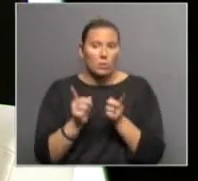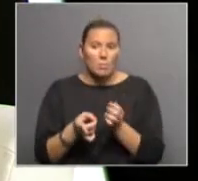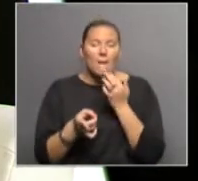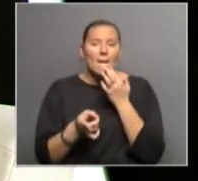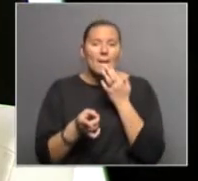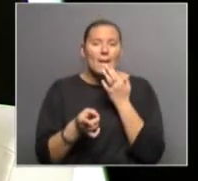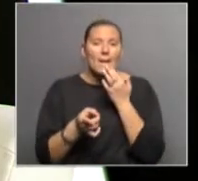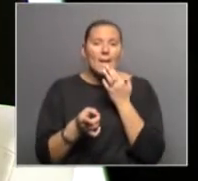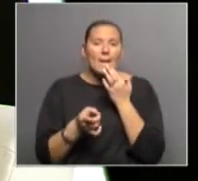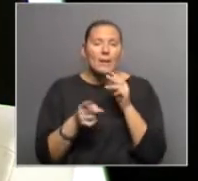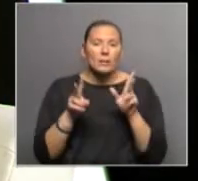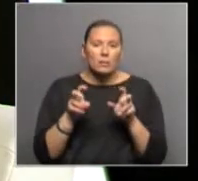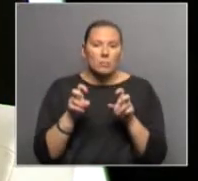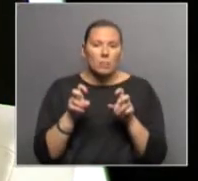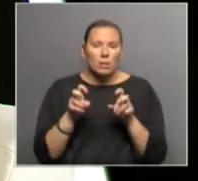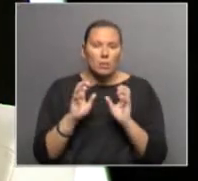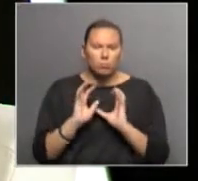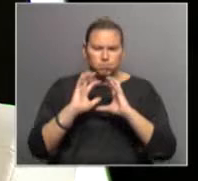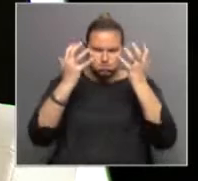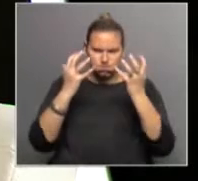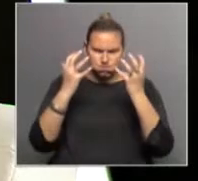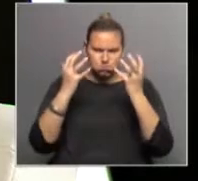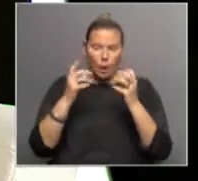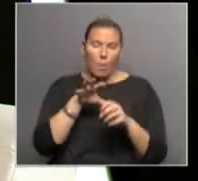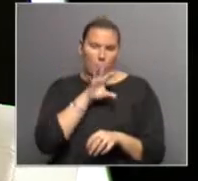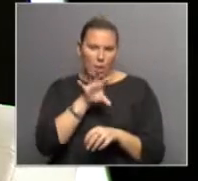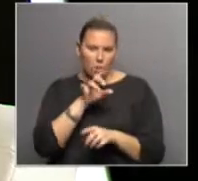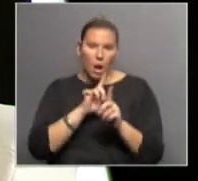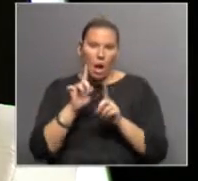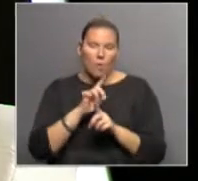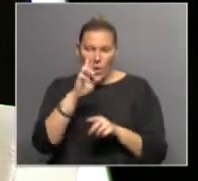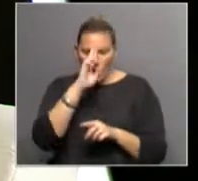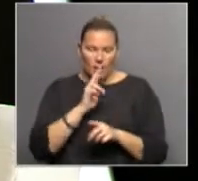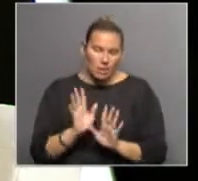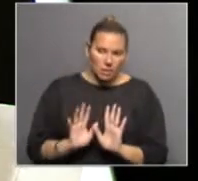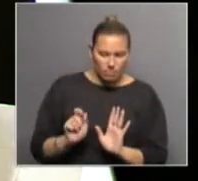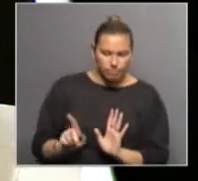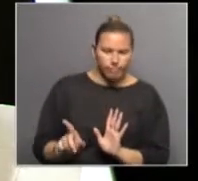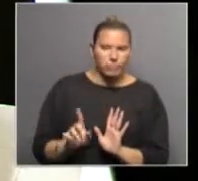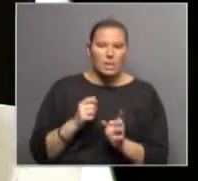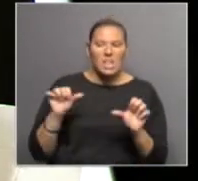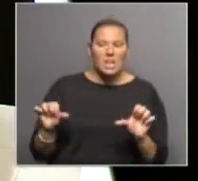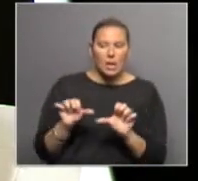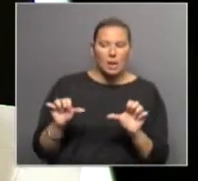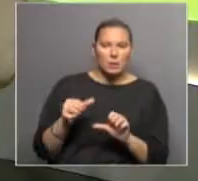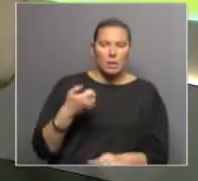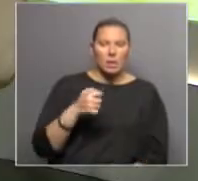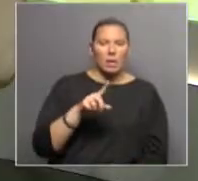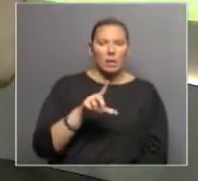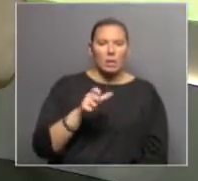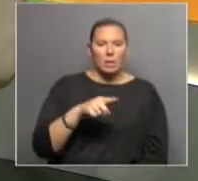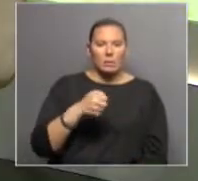que ver con la eventual agresividad o no de perros, de algunas razas en particular, y de qué hacer ante eso. Alexandra Perrone